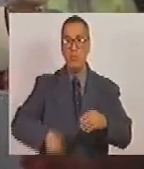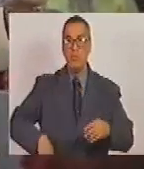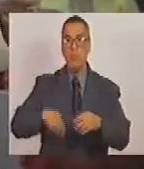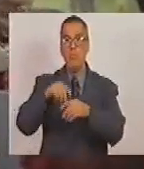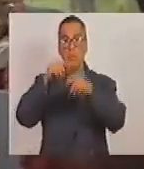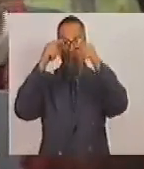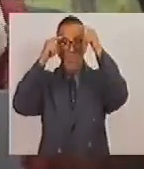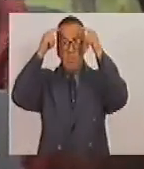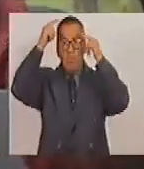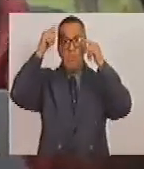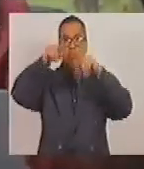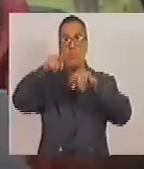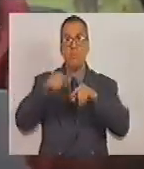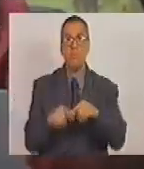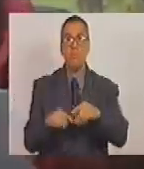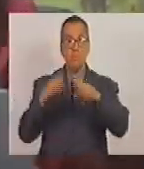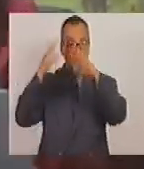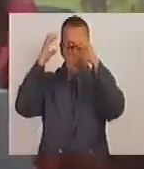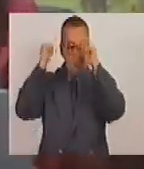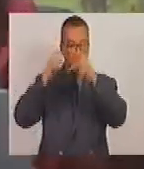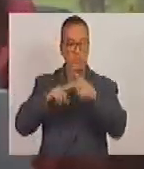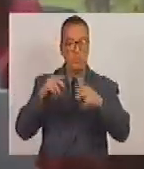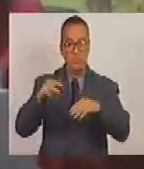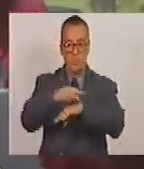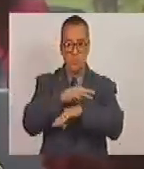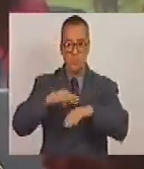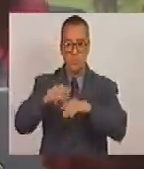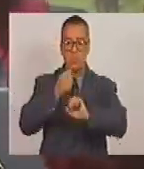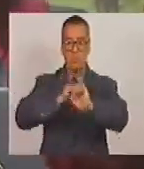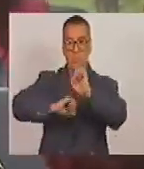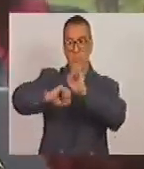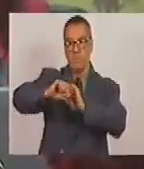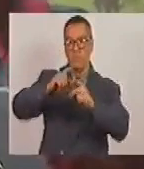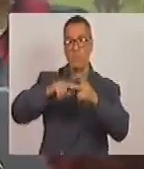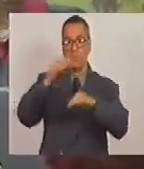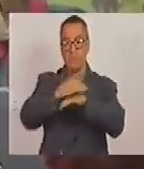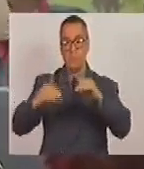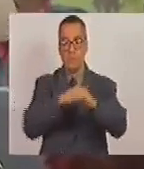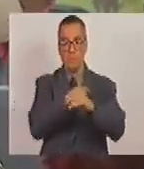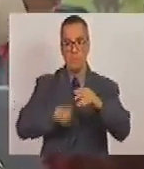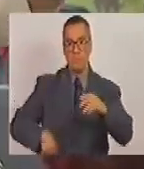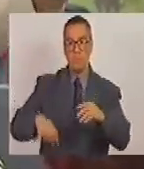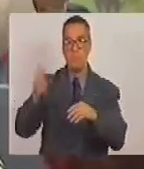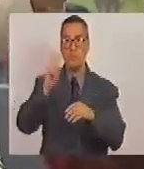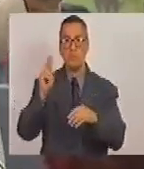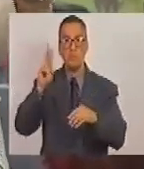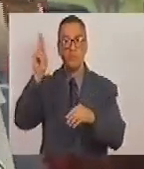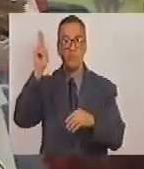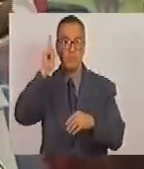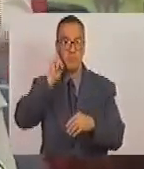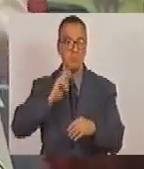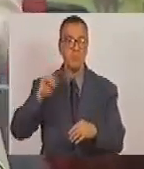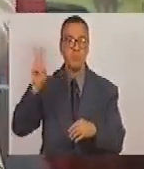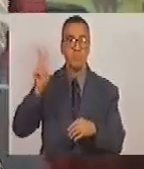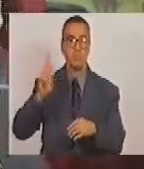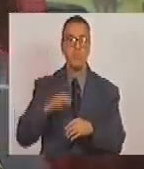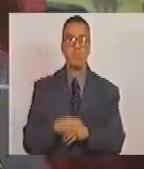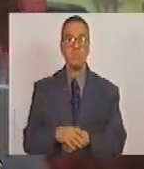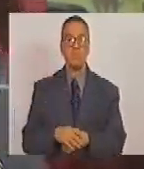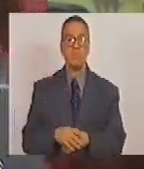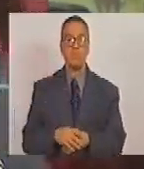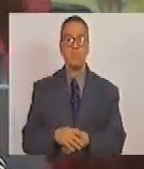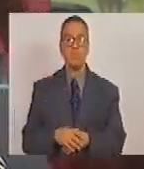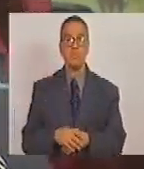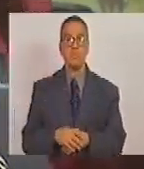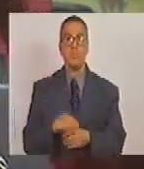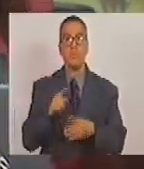Hugo Chávez como canciller, ministro de la Defensa, vicepresidente de la República Bolivariana de Venezuela.